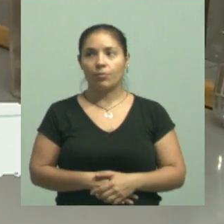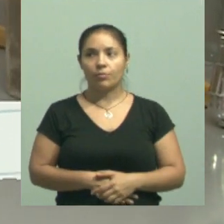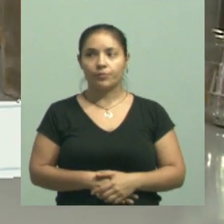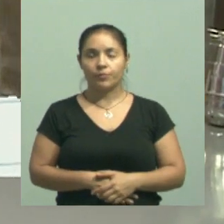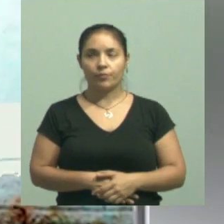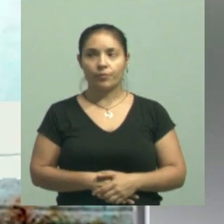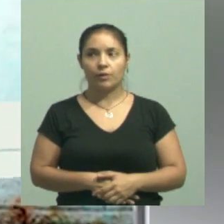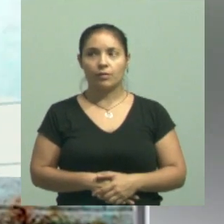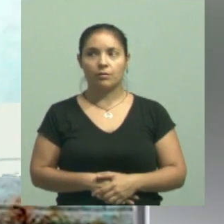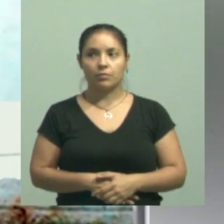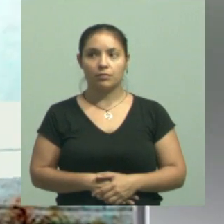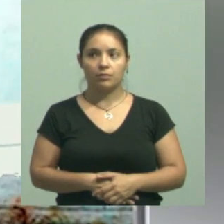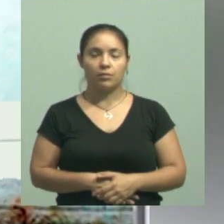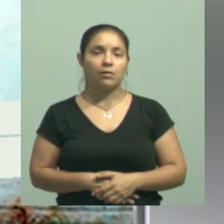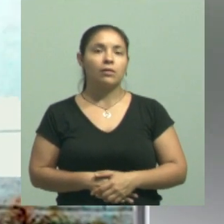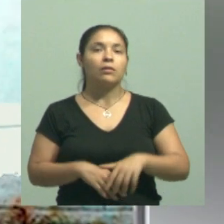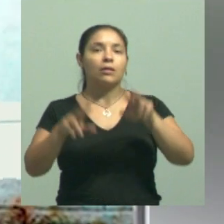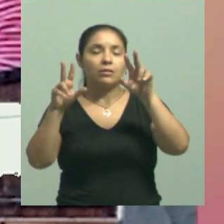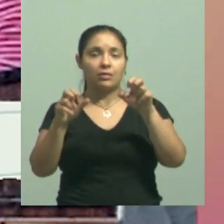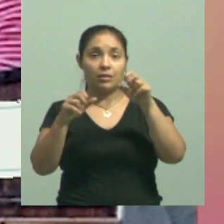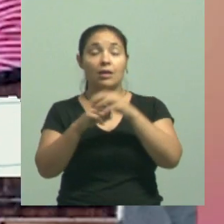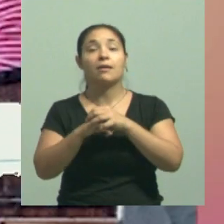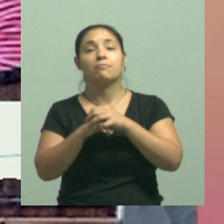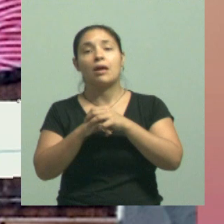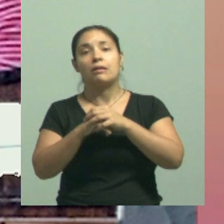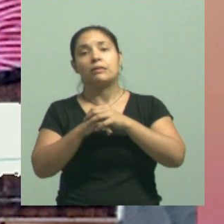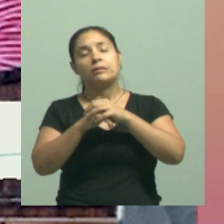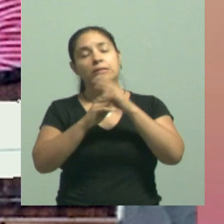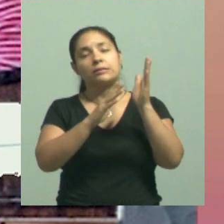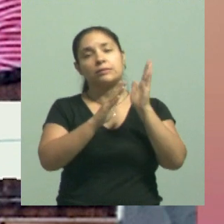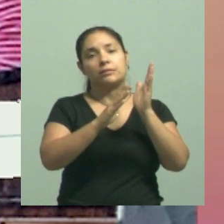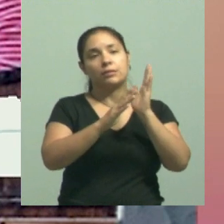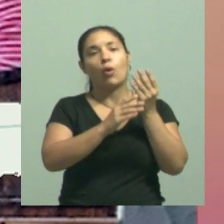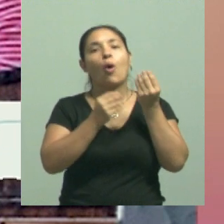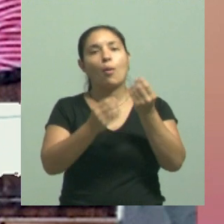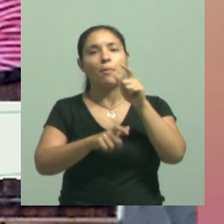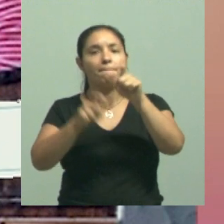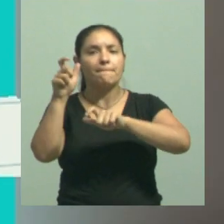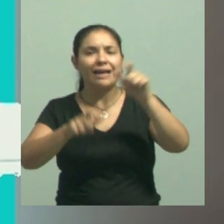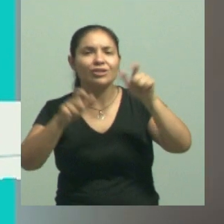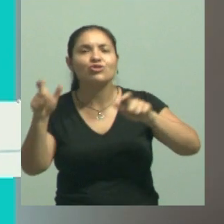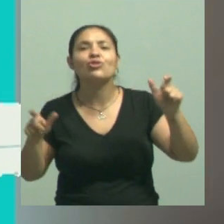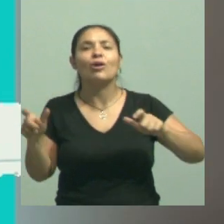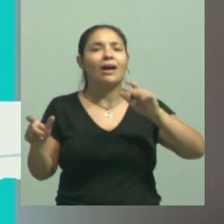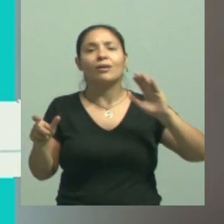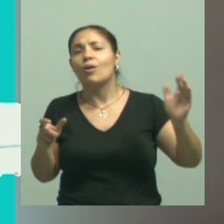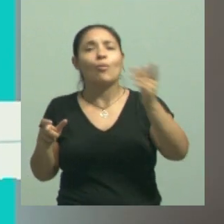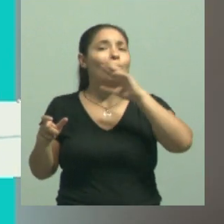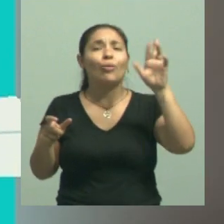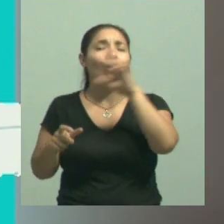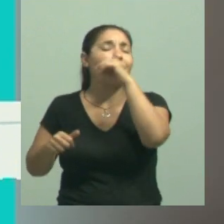la posibilidad de alcanzar un tratamiento inclusivo, plural y no discriminatorio de mujeres y diversidades,